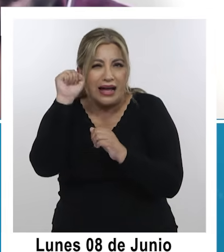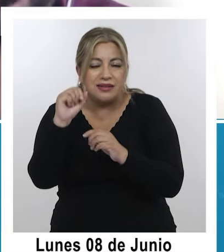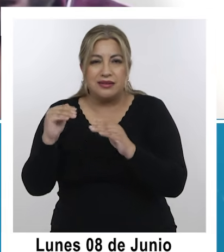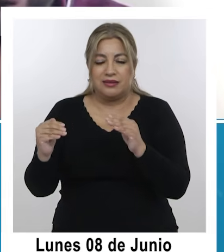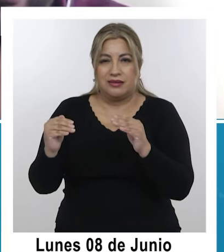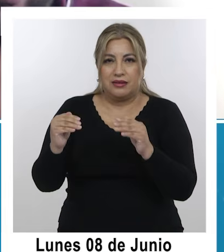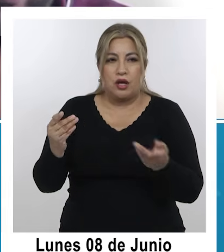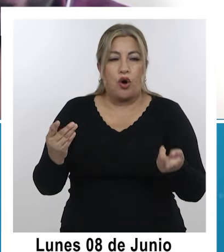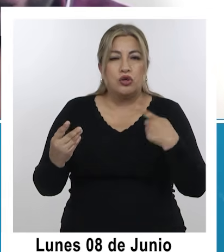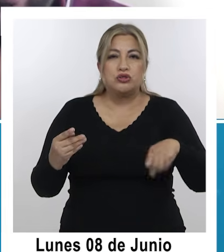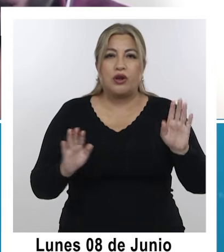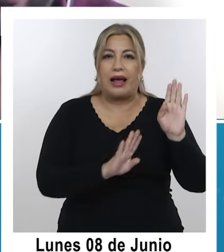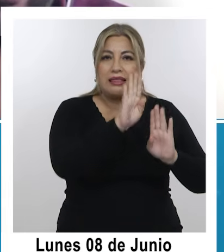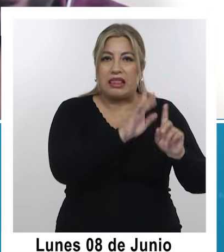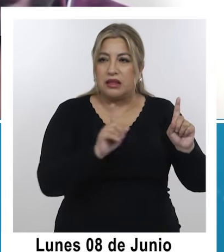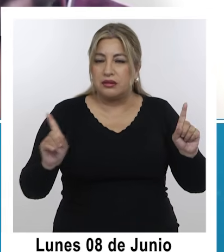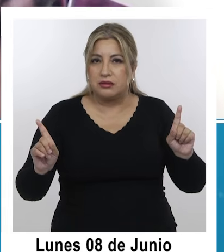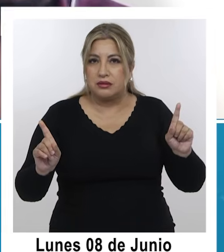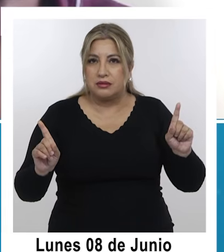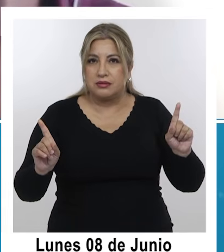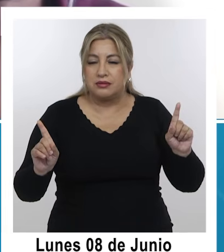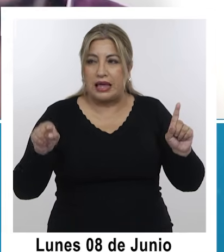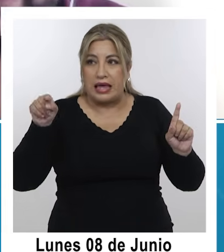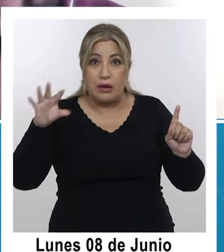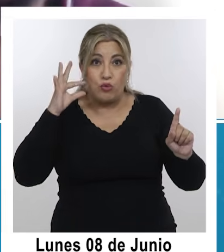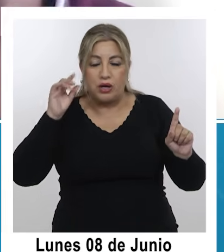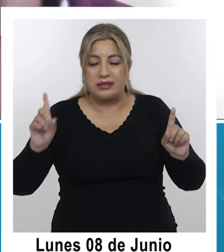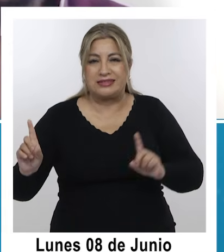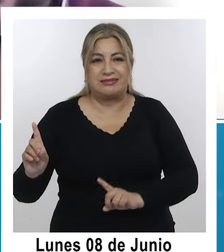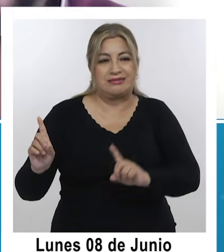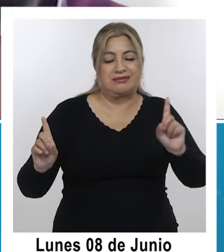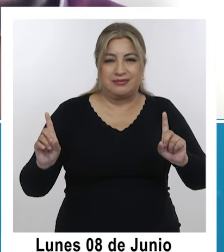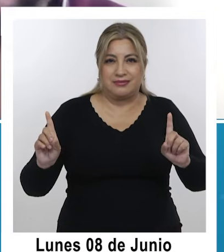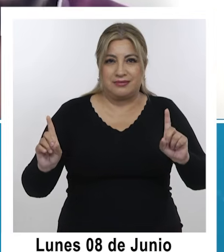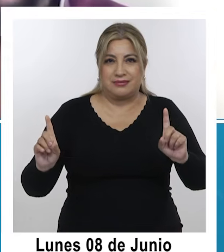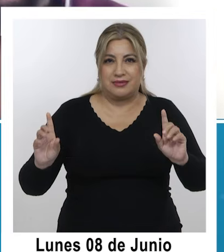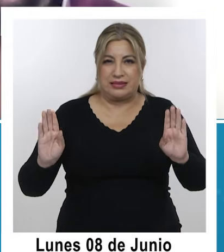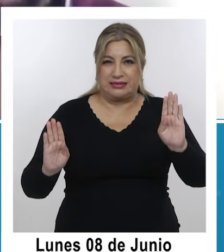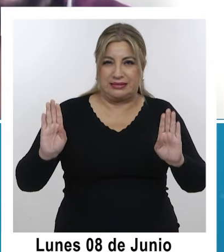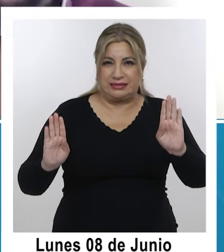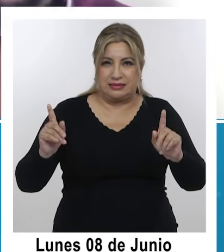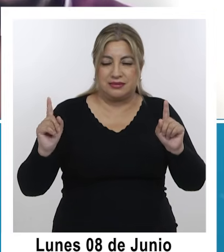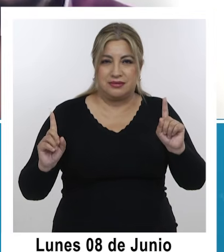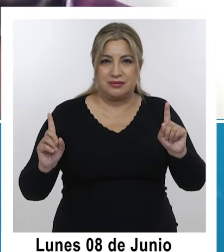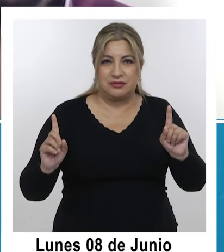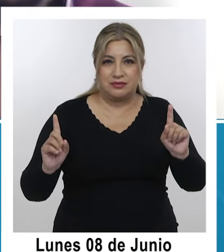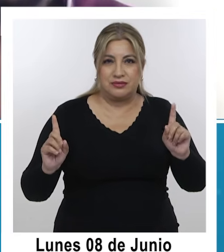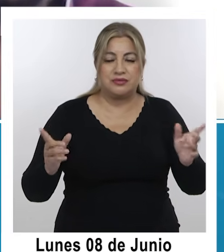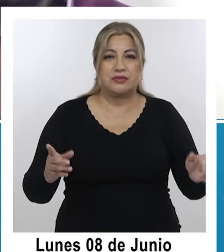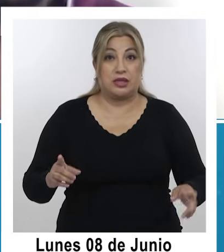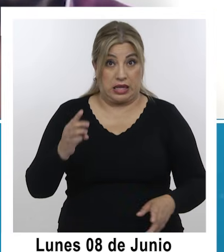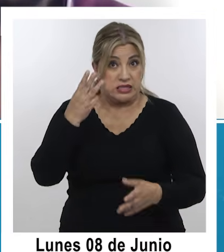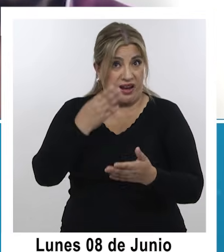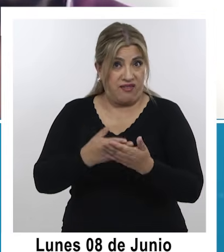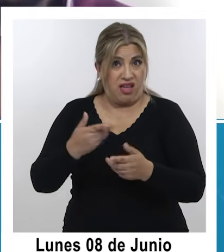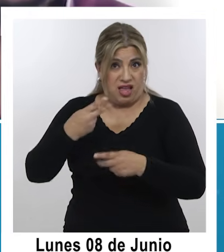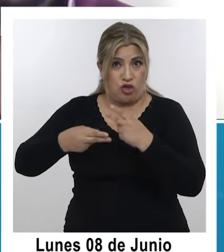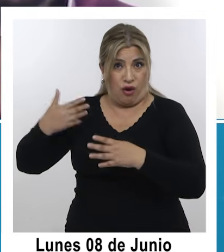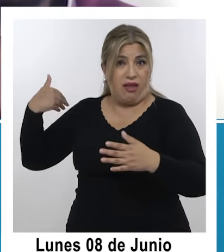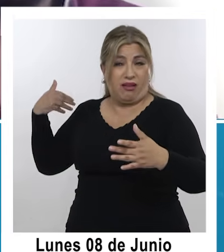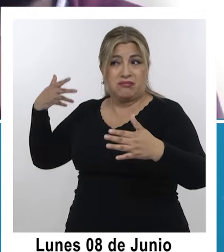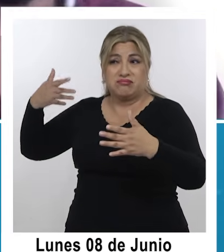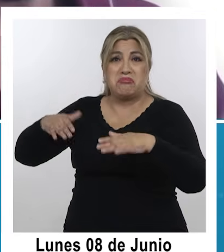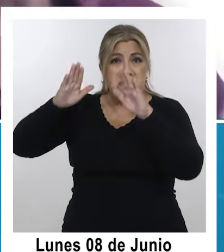un candidato entre ella y su contendor ujú, político ujú. en el proceso electoral. Es la tercera vez con